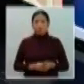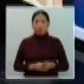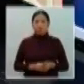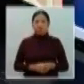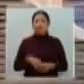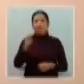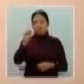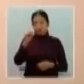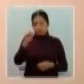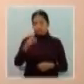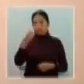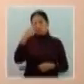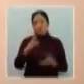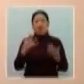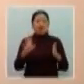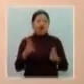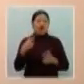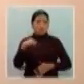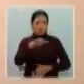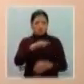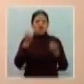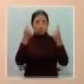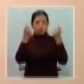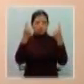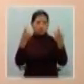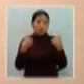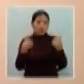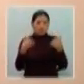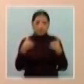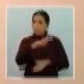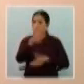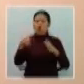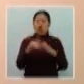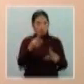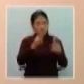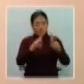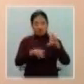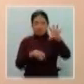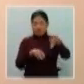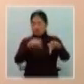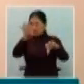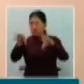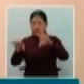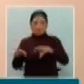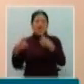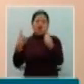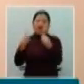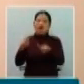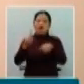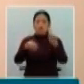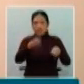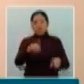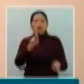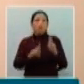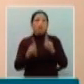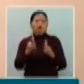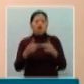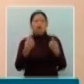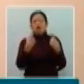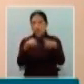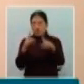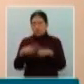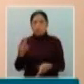Sí, Camila, nosotros entendemos que en toda población existe una variedad de personas con